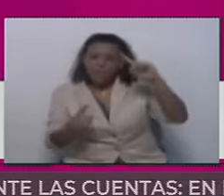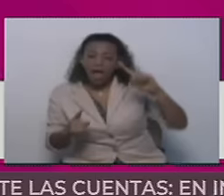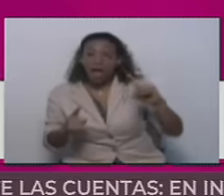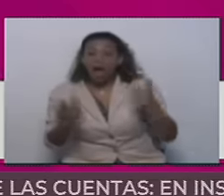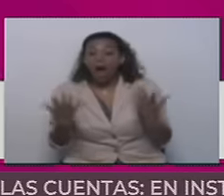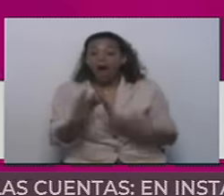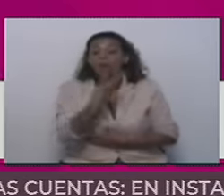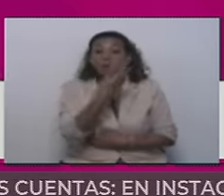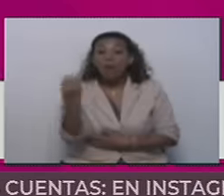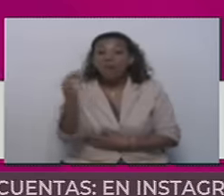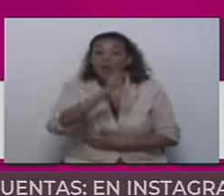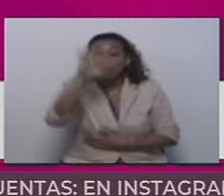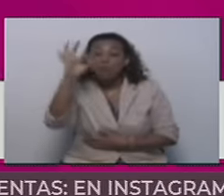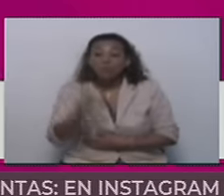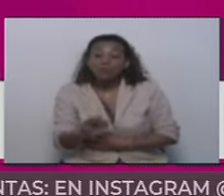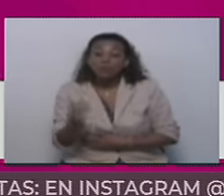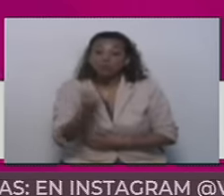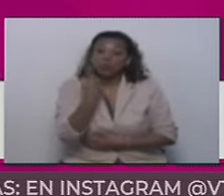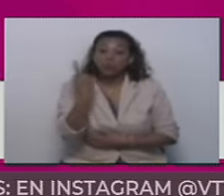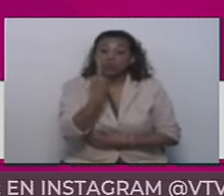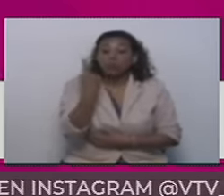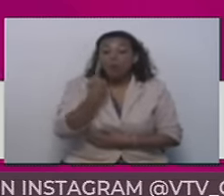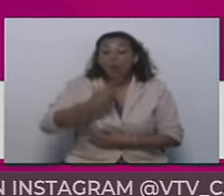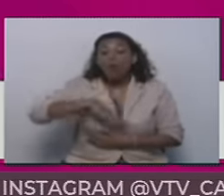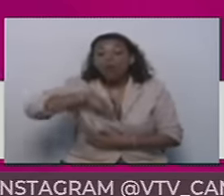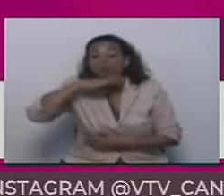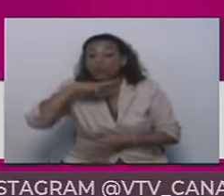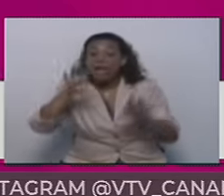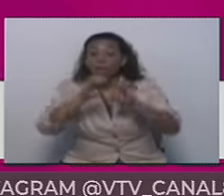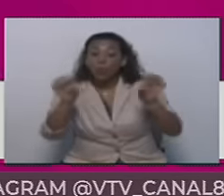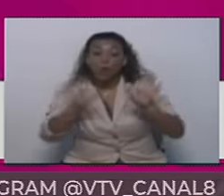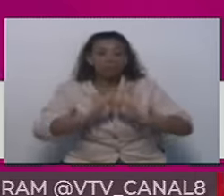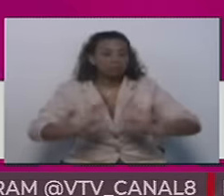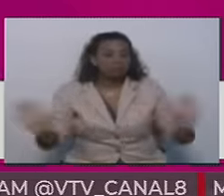el 40% de los establecimientos del país educativo.